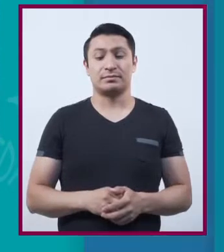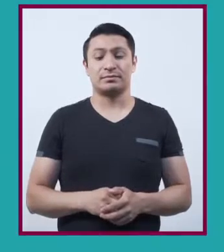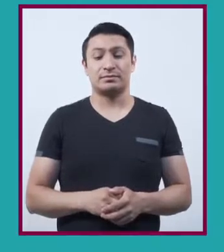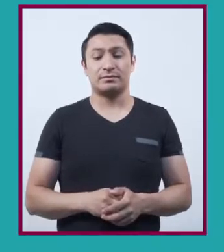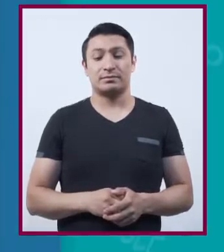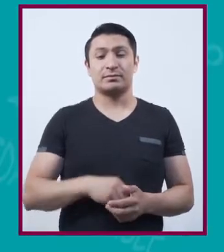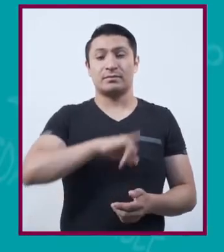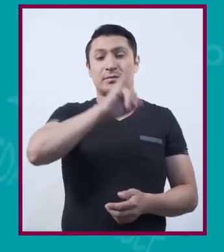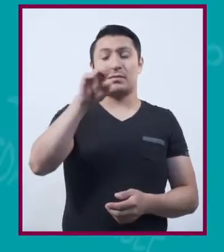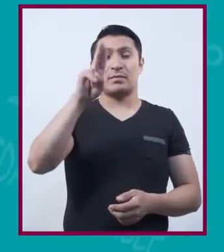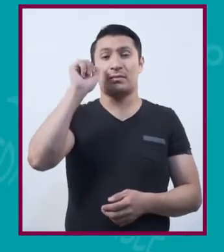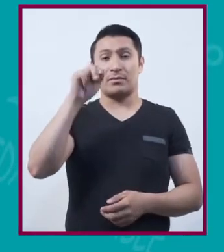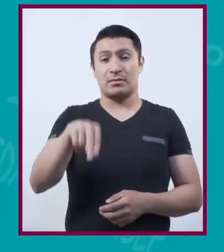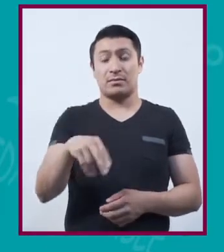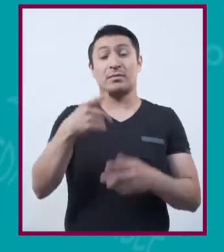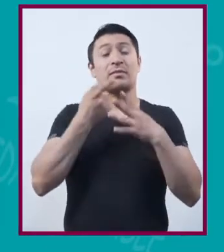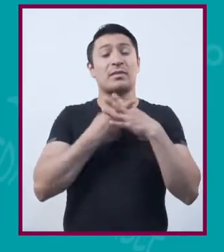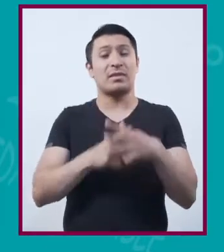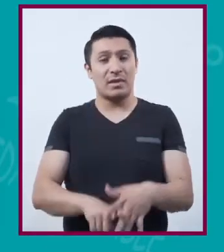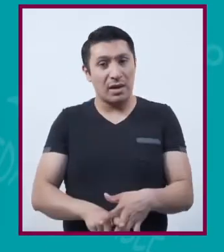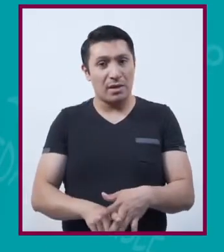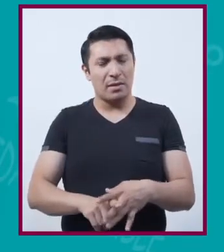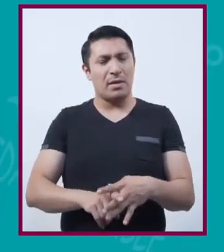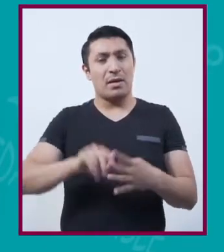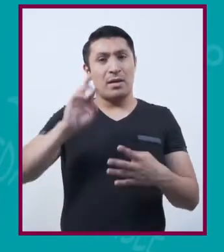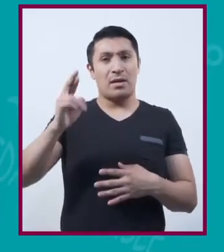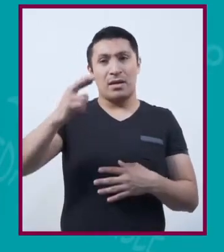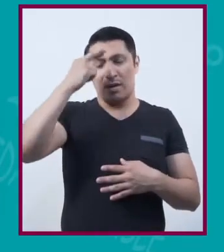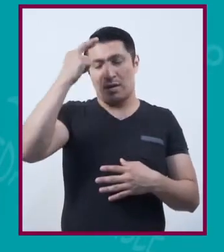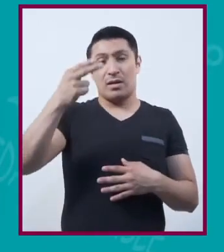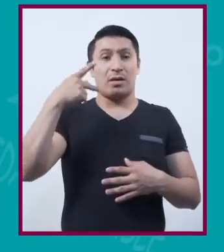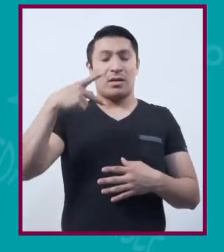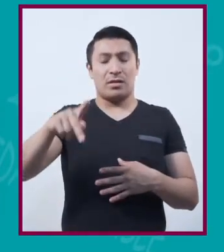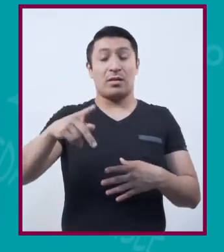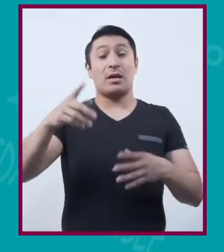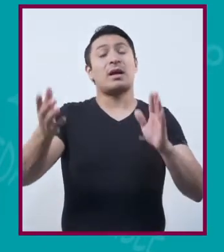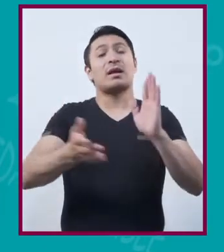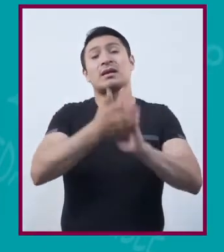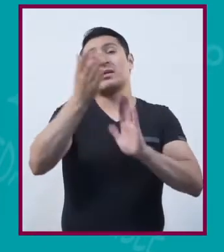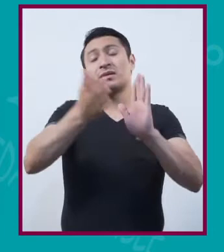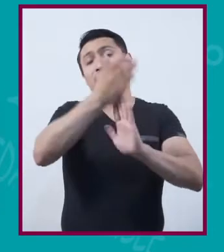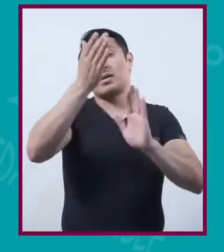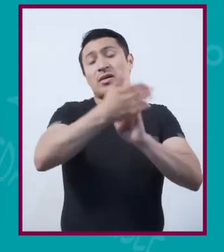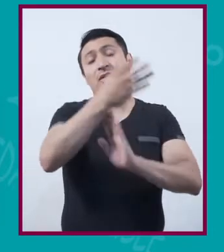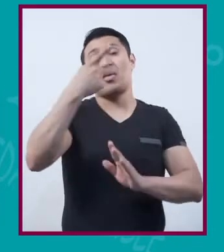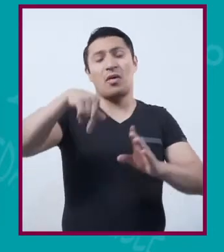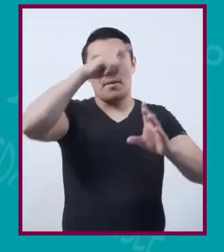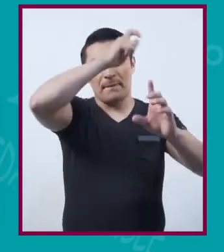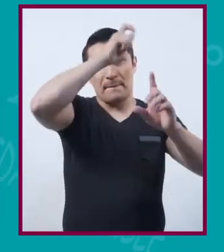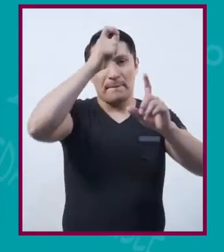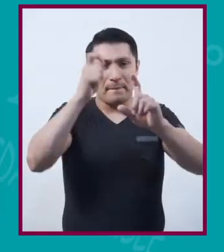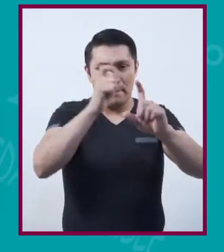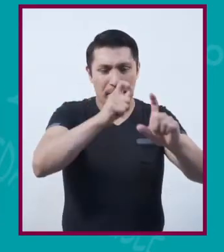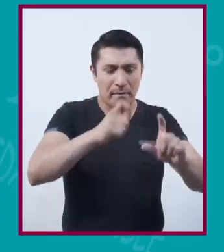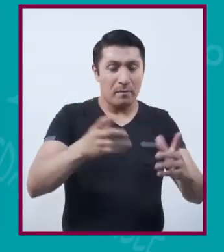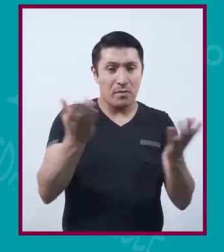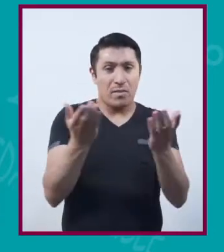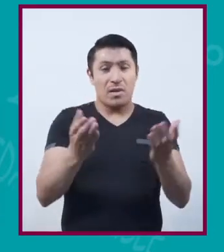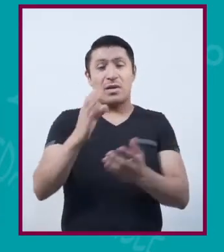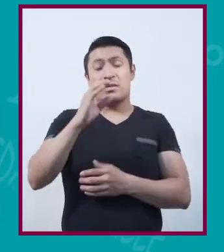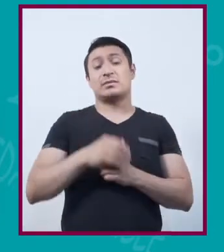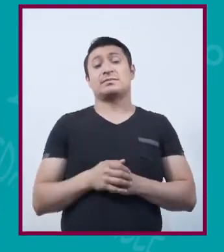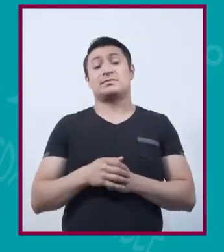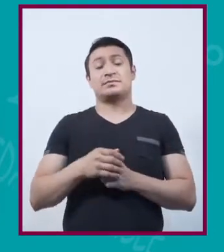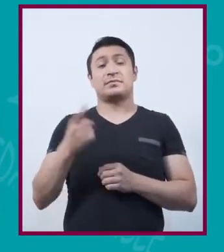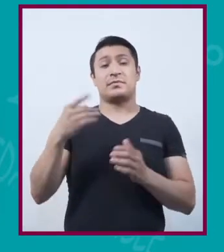vista. Juan empezó a revivir sus esculturas que había hecho en